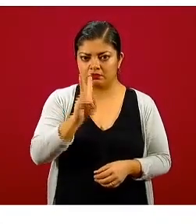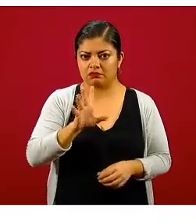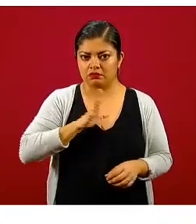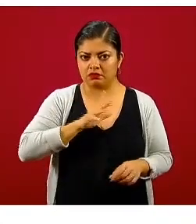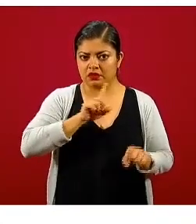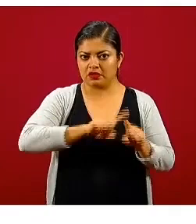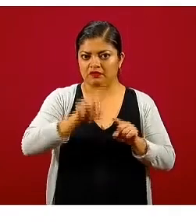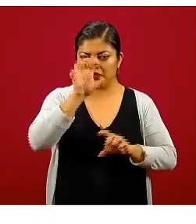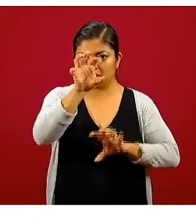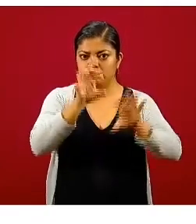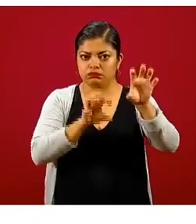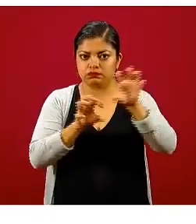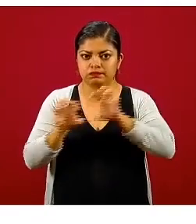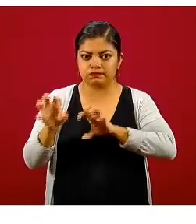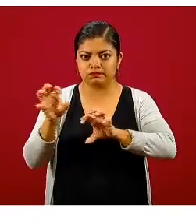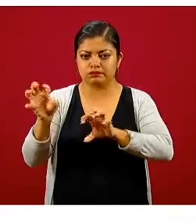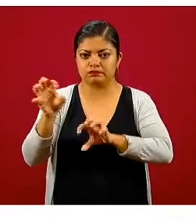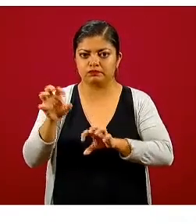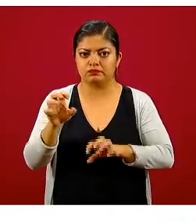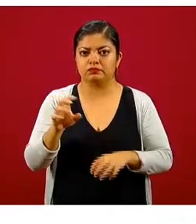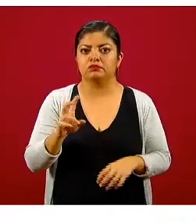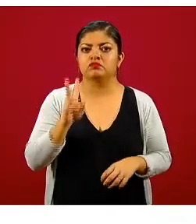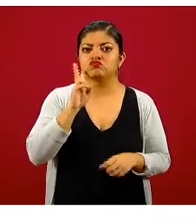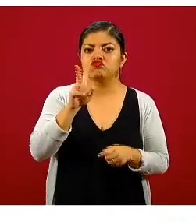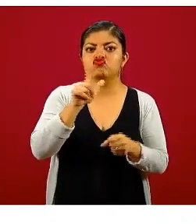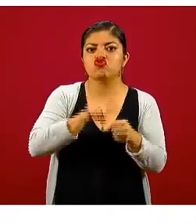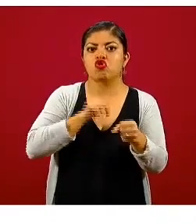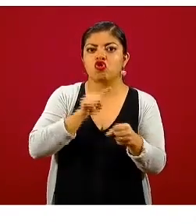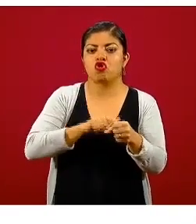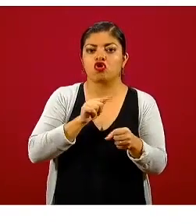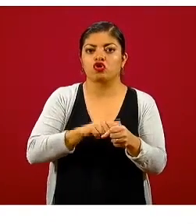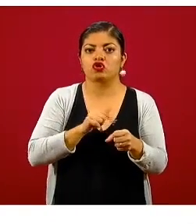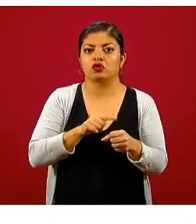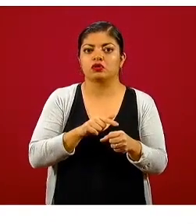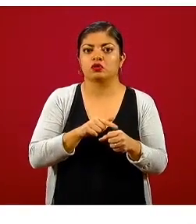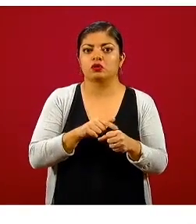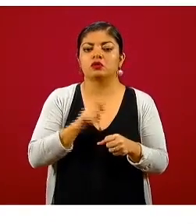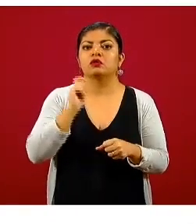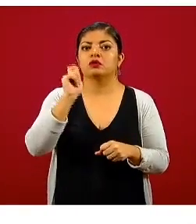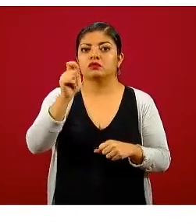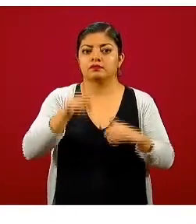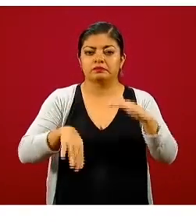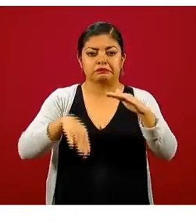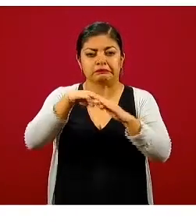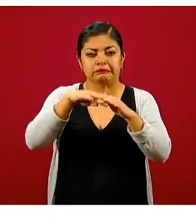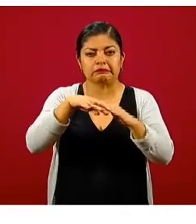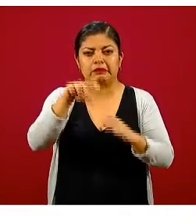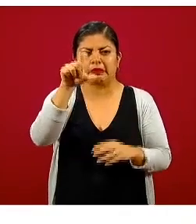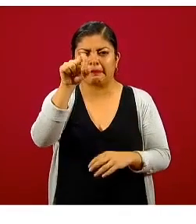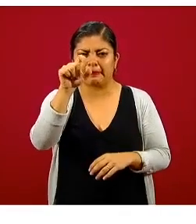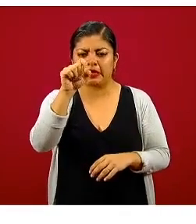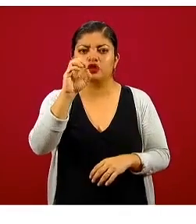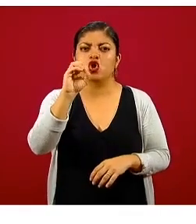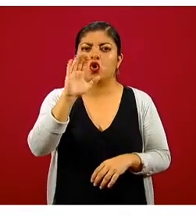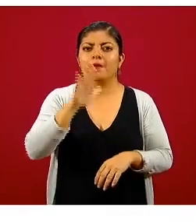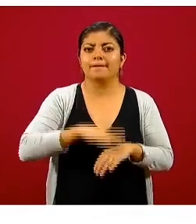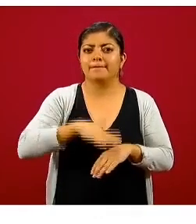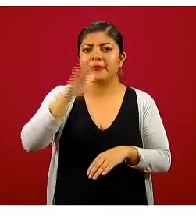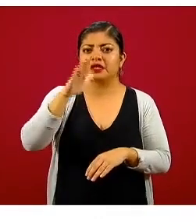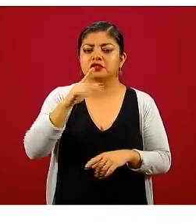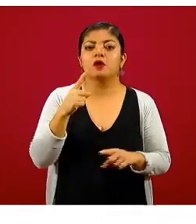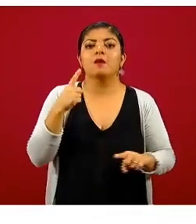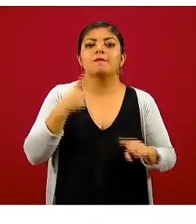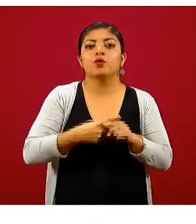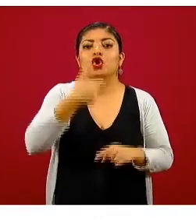también en esta escala de colores, en donde el rango máximo es 20 o más por 100.000